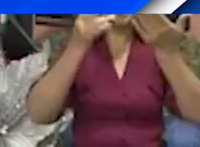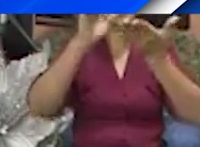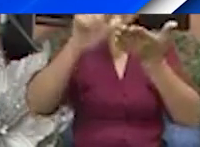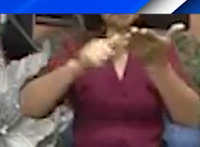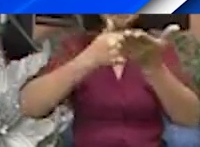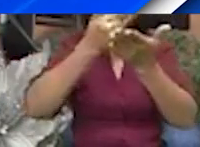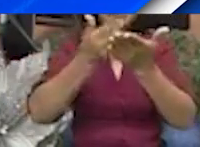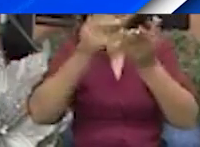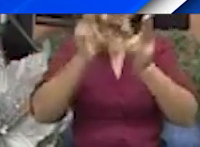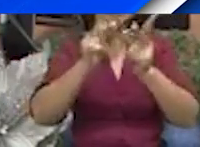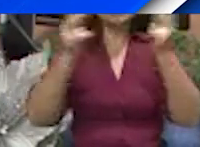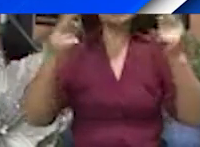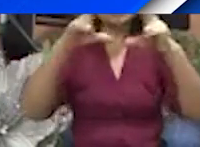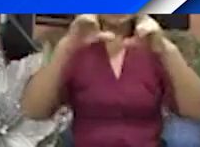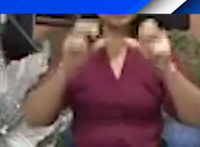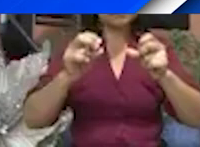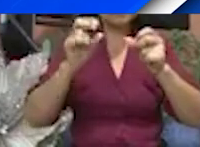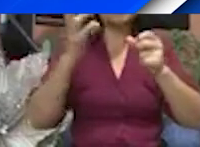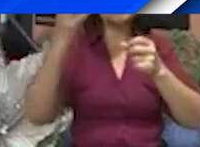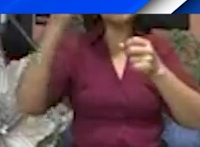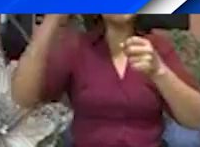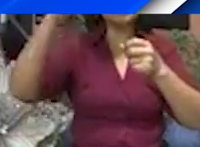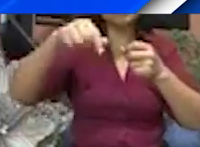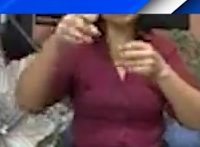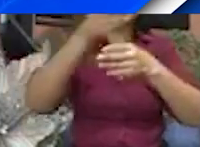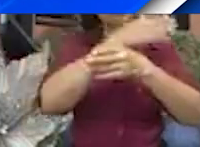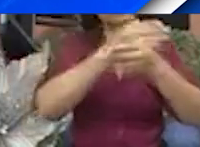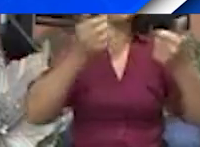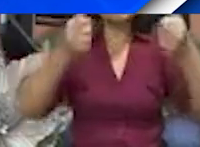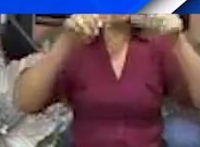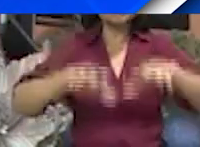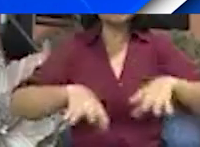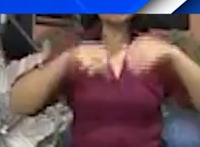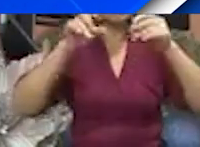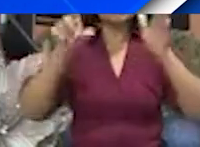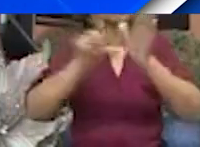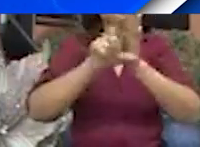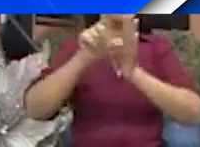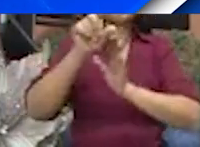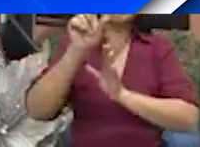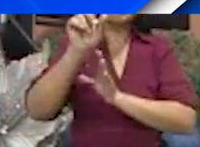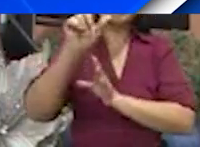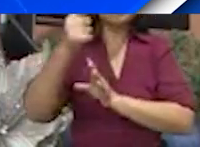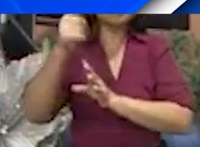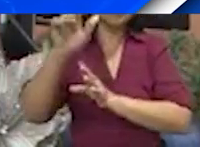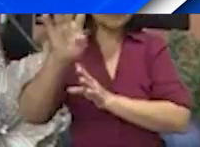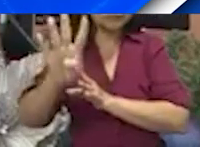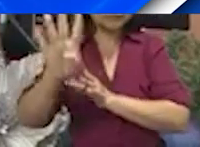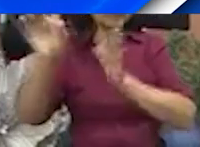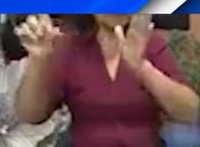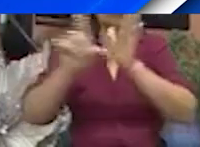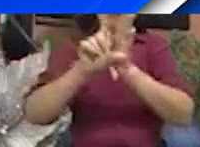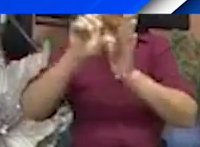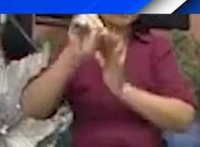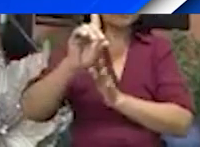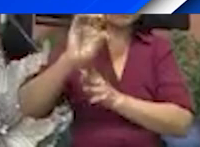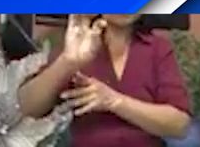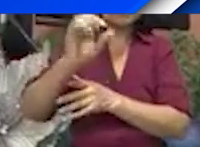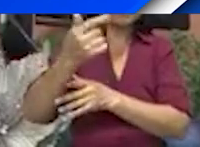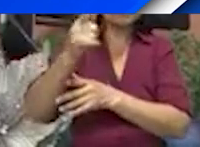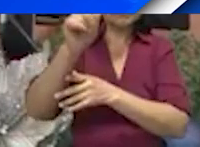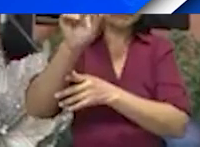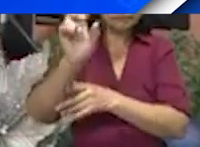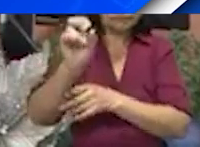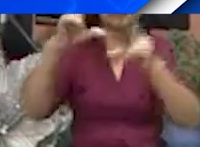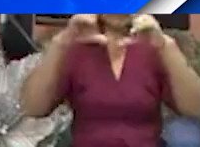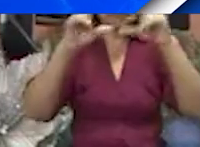la Gaceta Diario Oficial a partir de su fecha de aprobación. La ley número 1074, ley del digesto jurídico